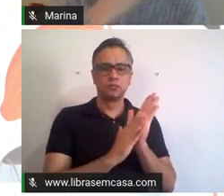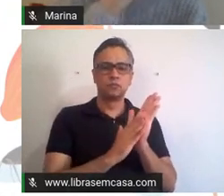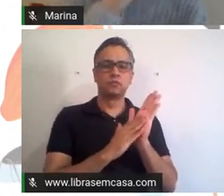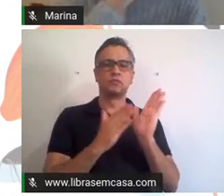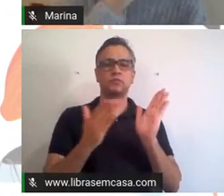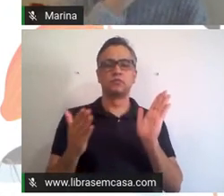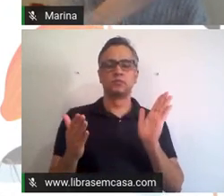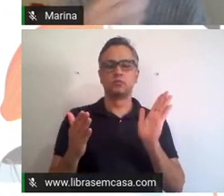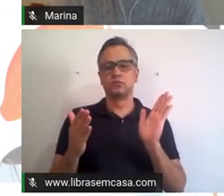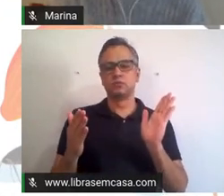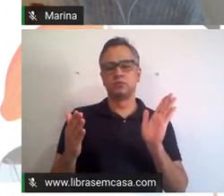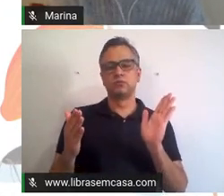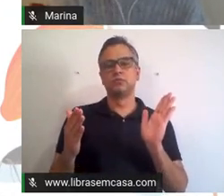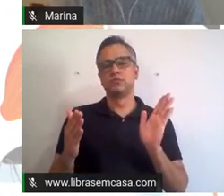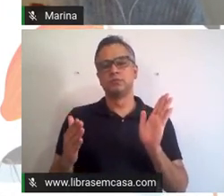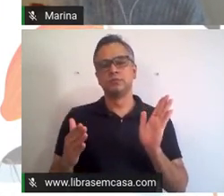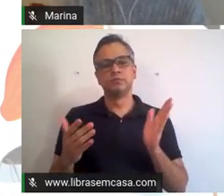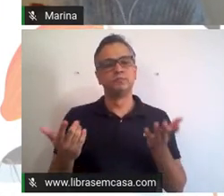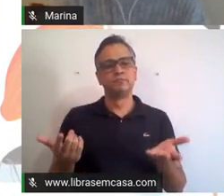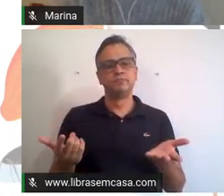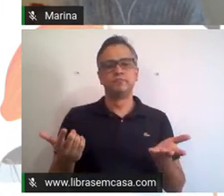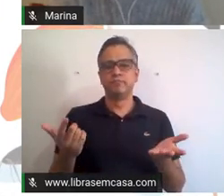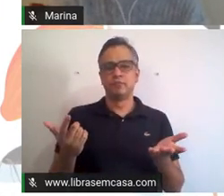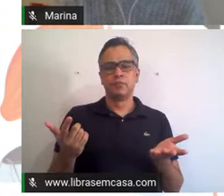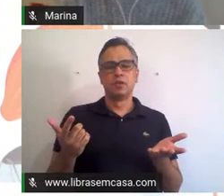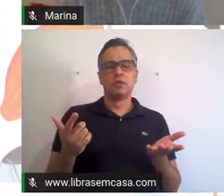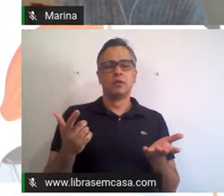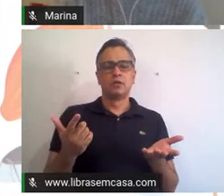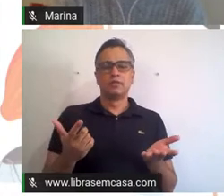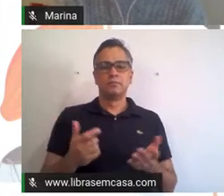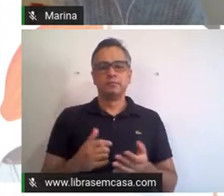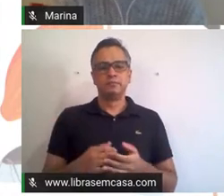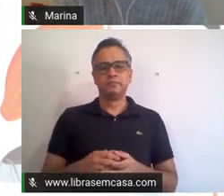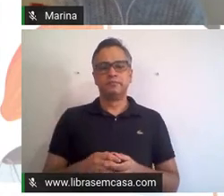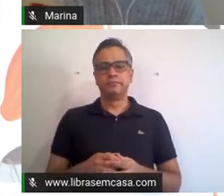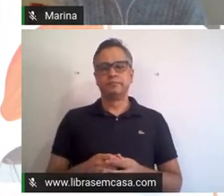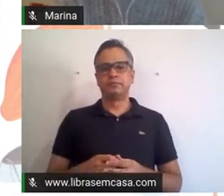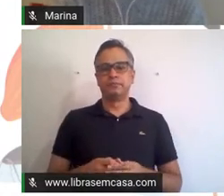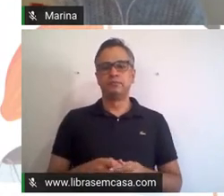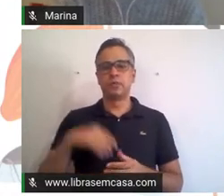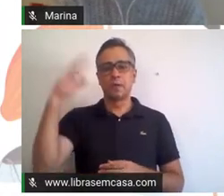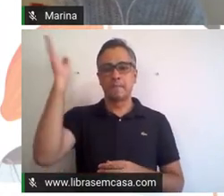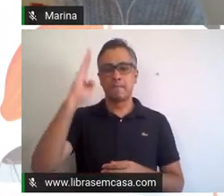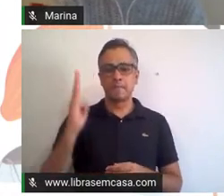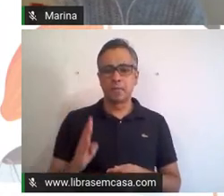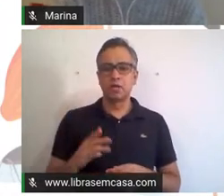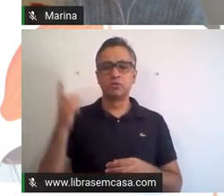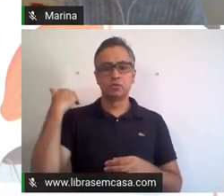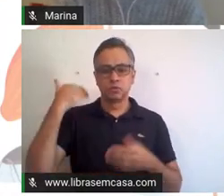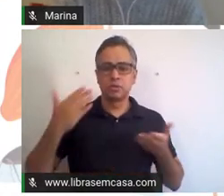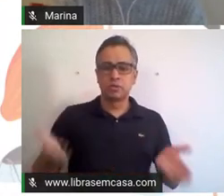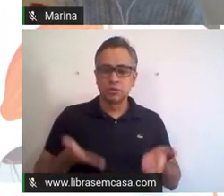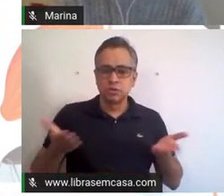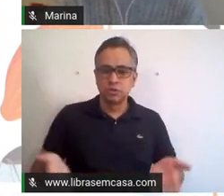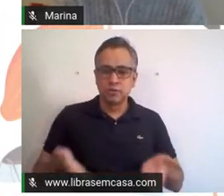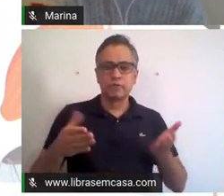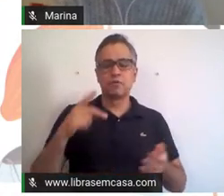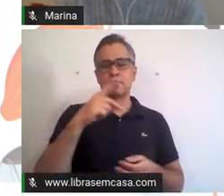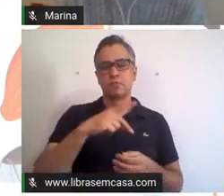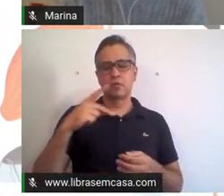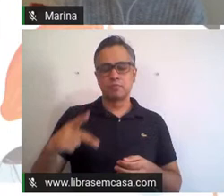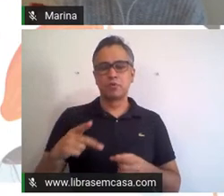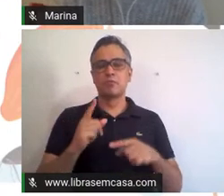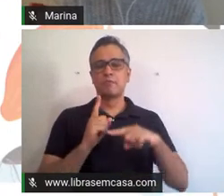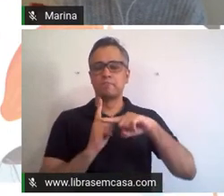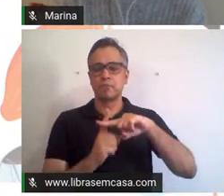porque todavía no se ha puesto ni presupuesto ni una dirigencia clara. Pero bueno, digamos que